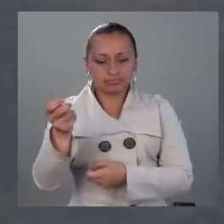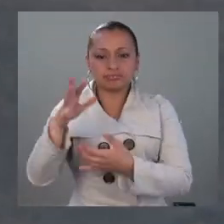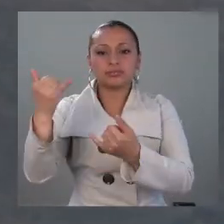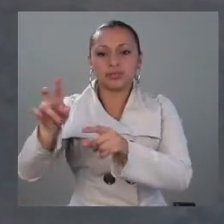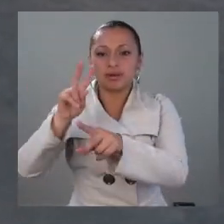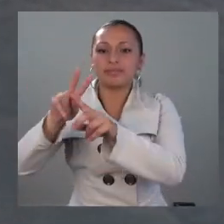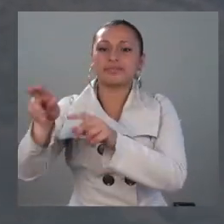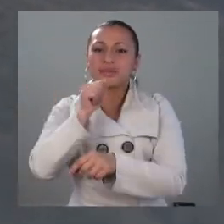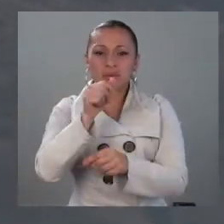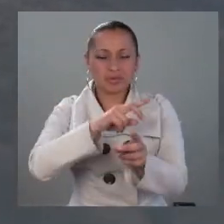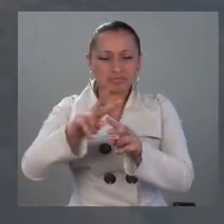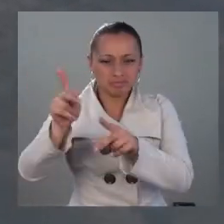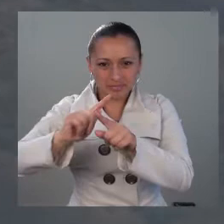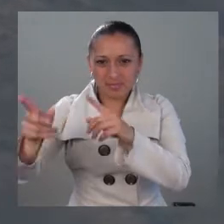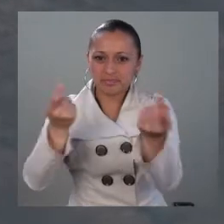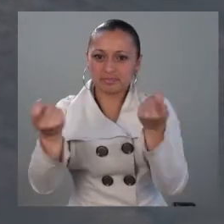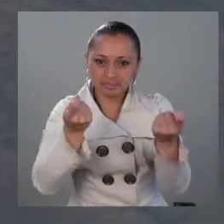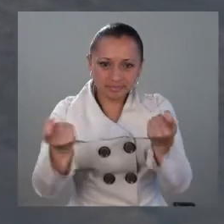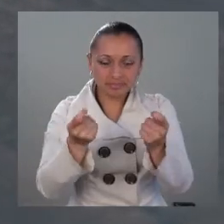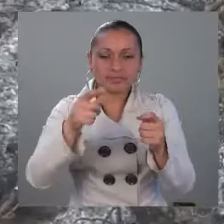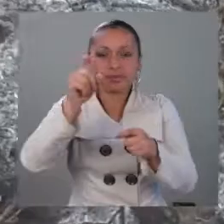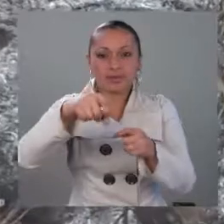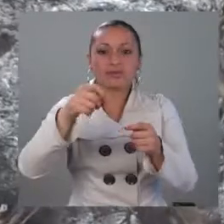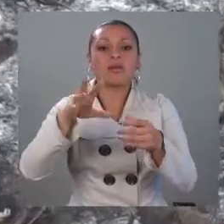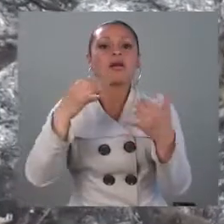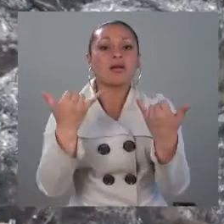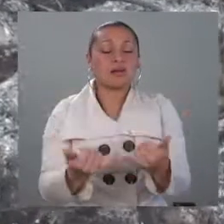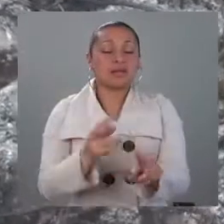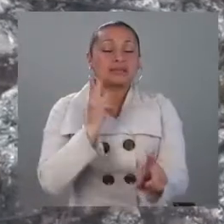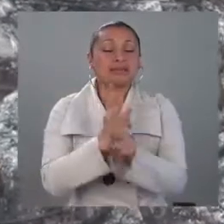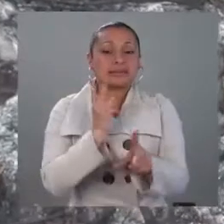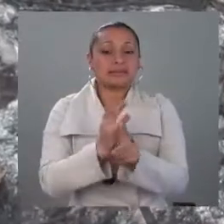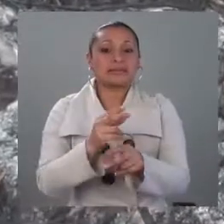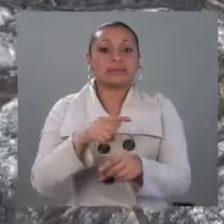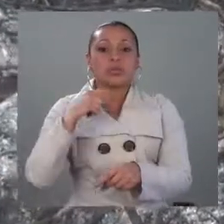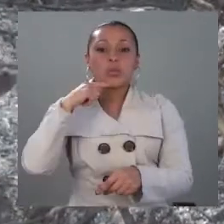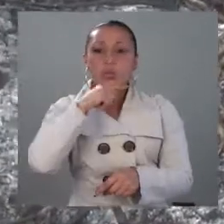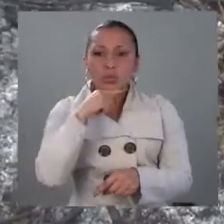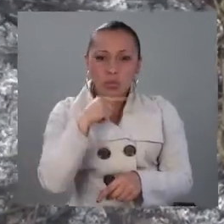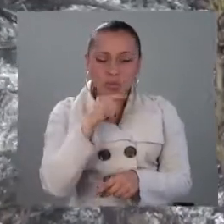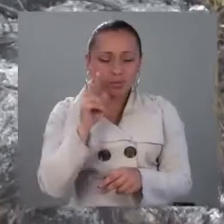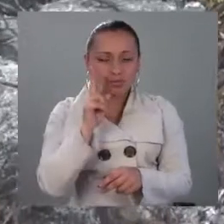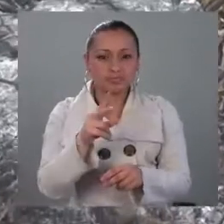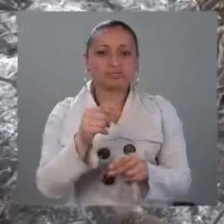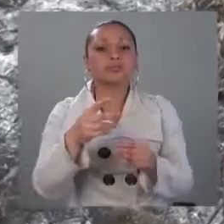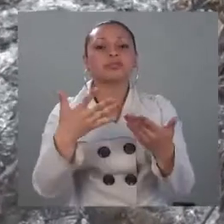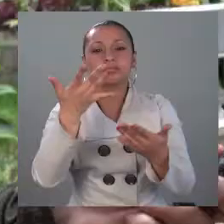Chachagüí. Tenemos alerta roja en municipios del norte y occidente